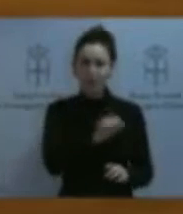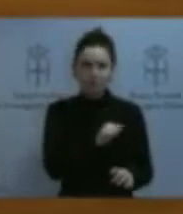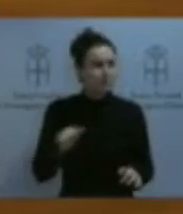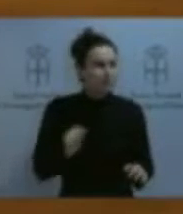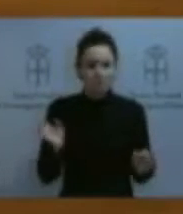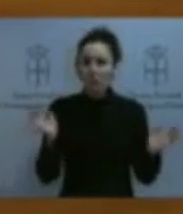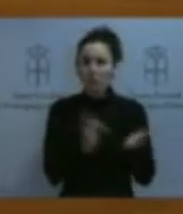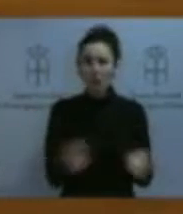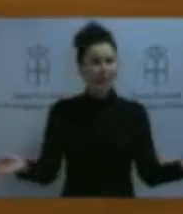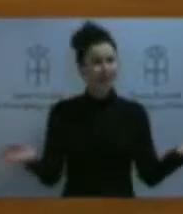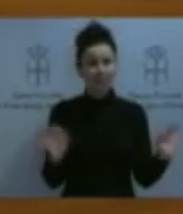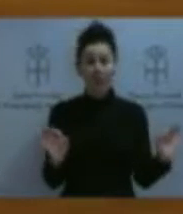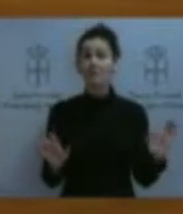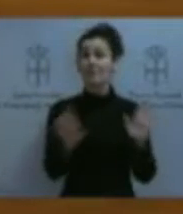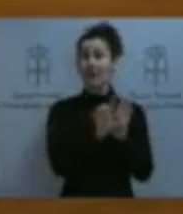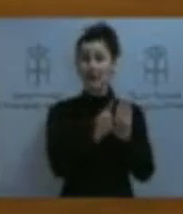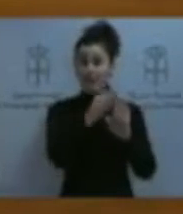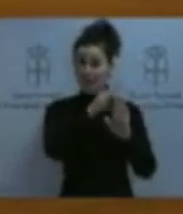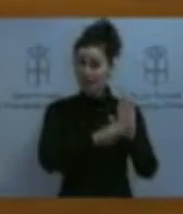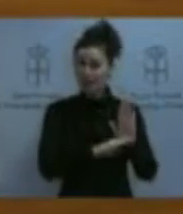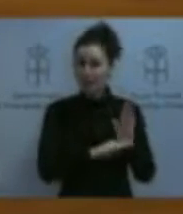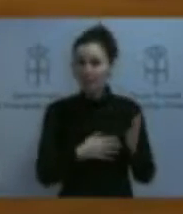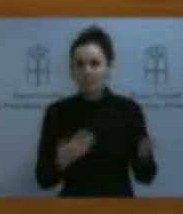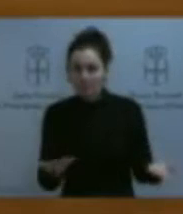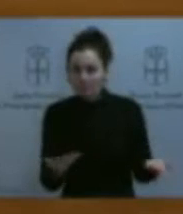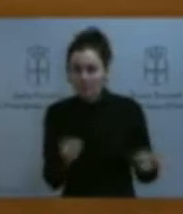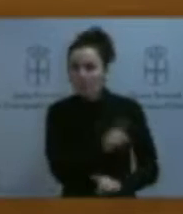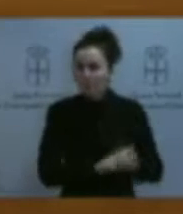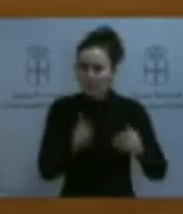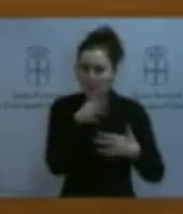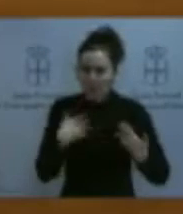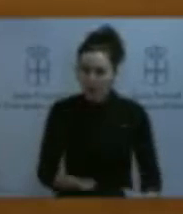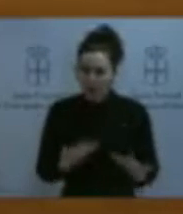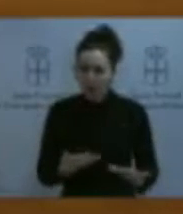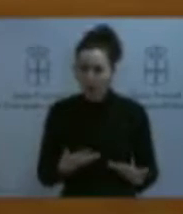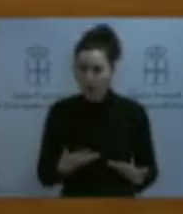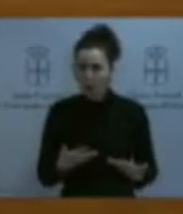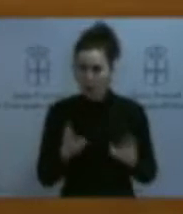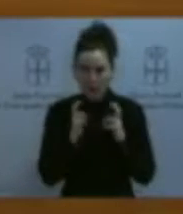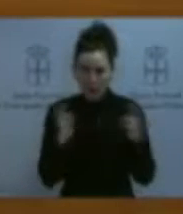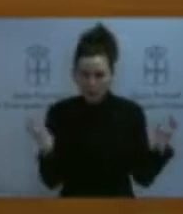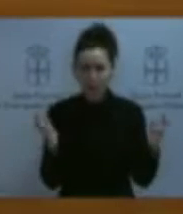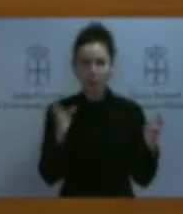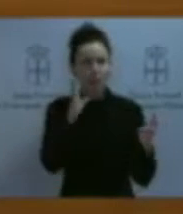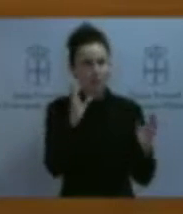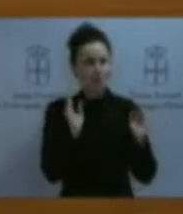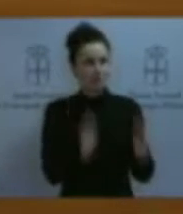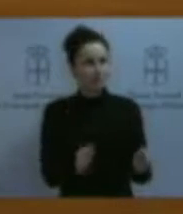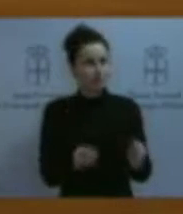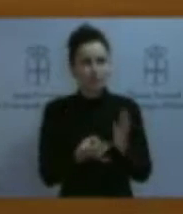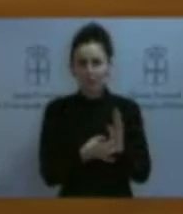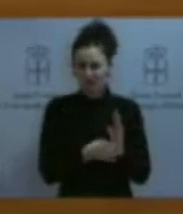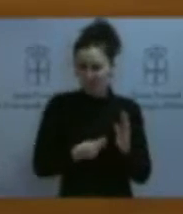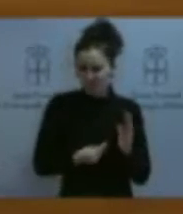tomado, dada la magnitud del problema de lo que estamos hablando, Asturias baja natalidad, bajísima tasa de ocupación, niveles muy altos de